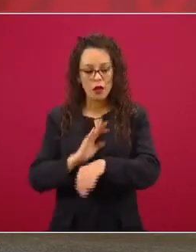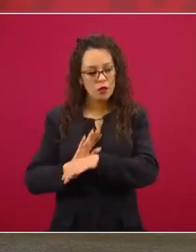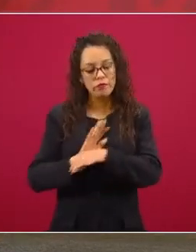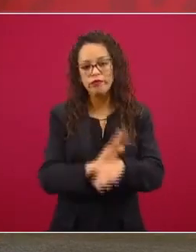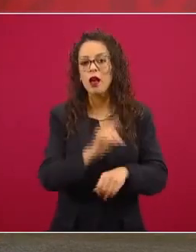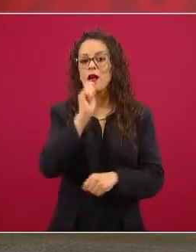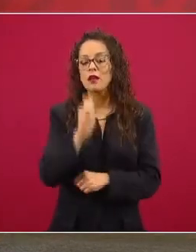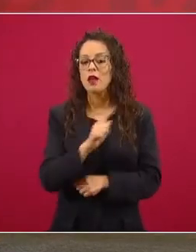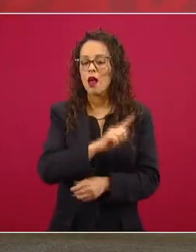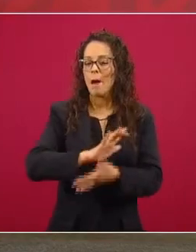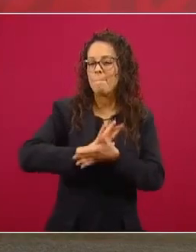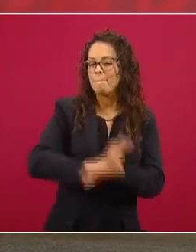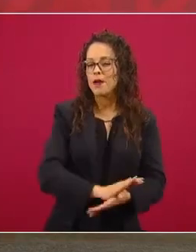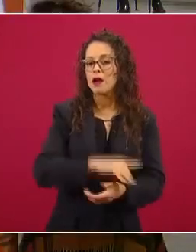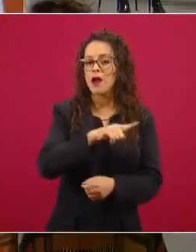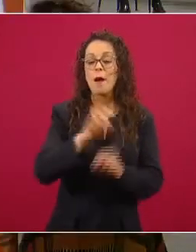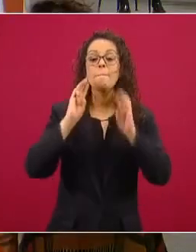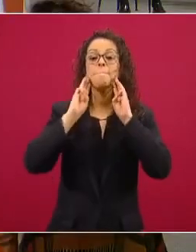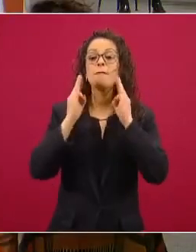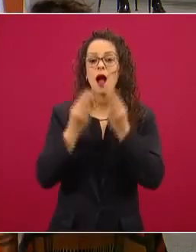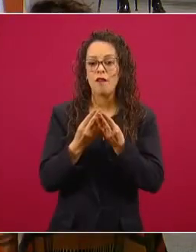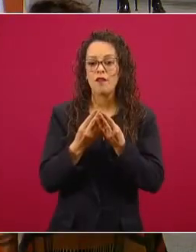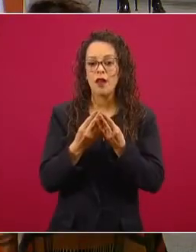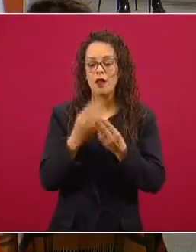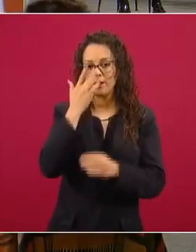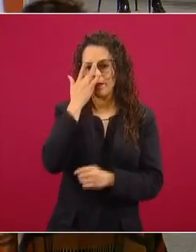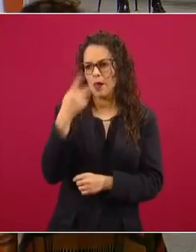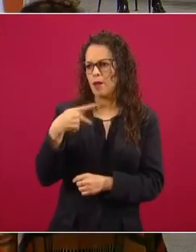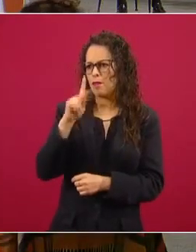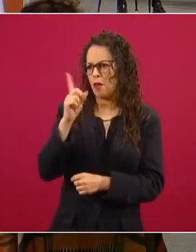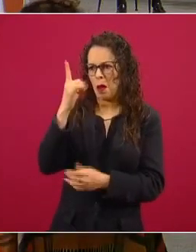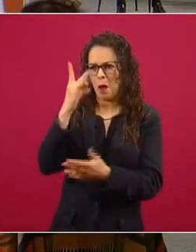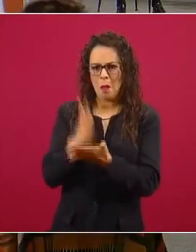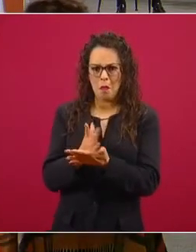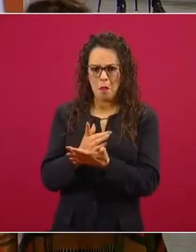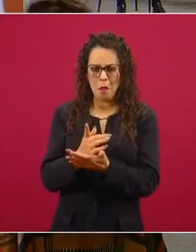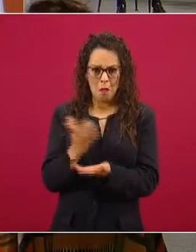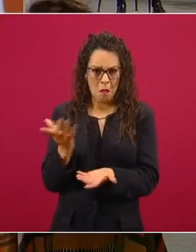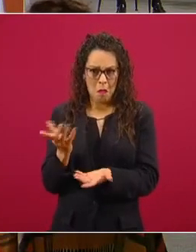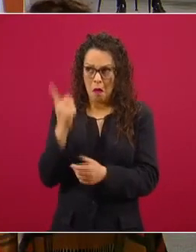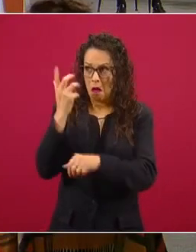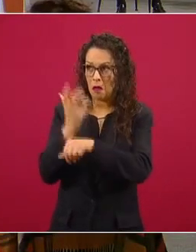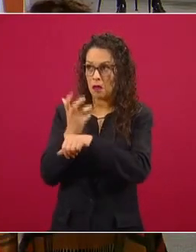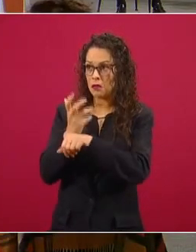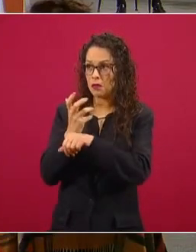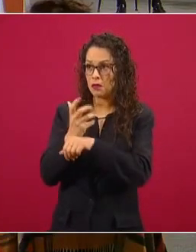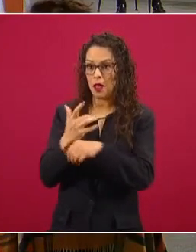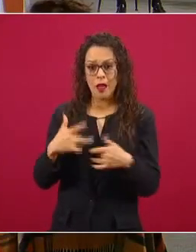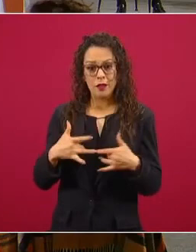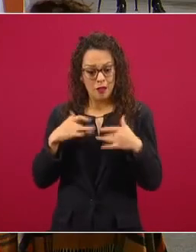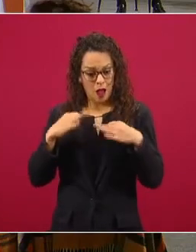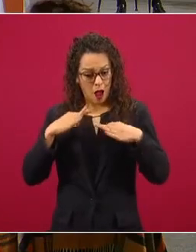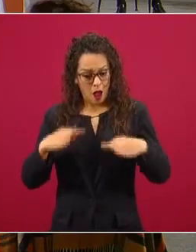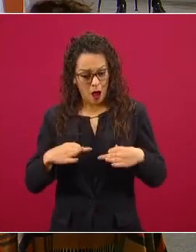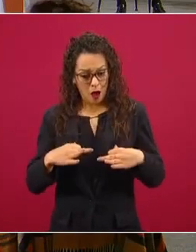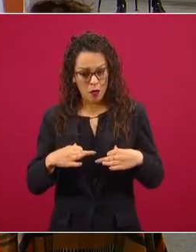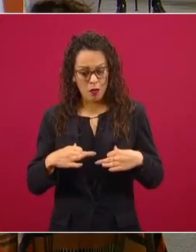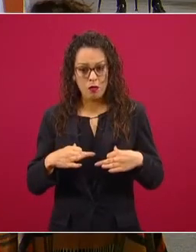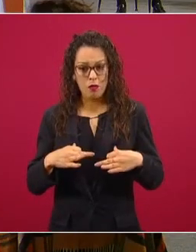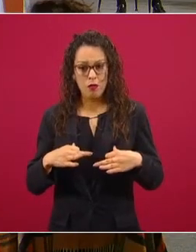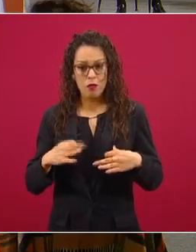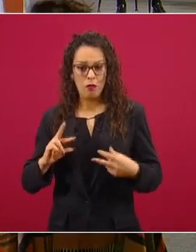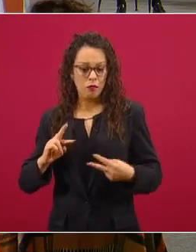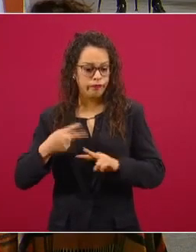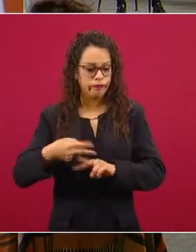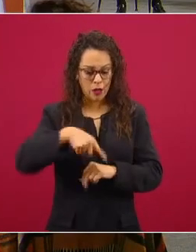a ofrendar sangre mexicana nada más para que Estados Unidos, para que en Estados Unidos estén a gusto?